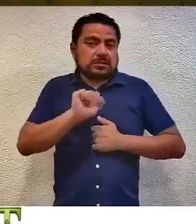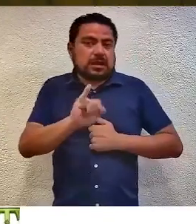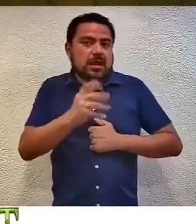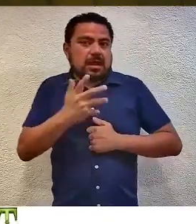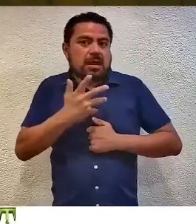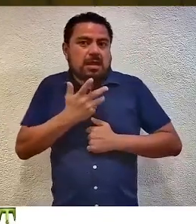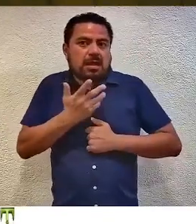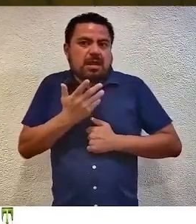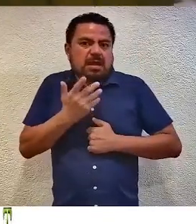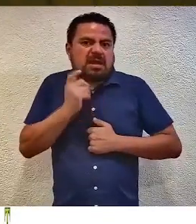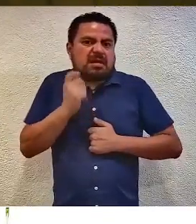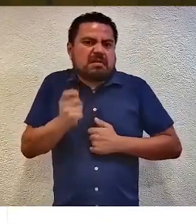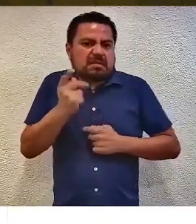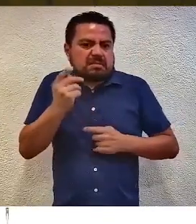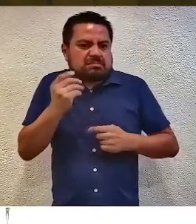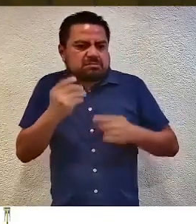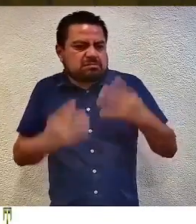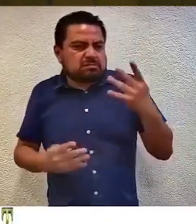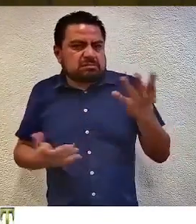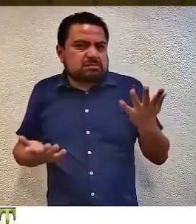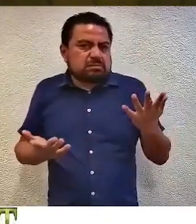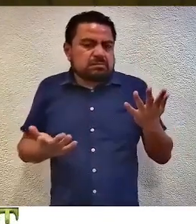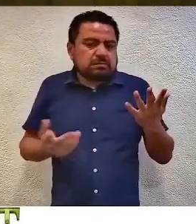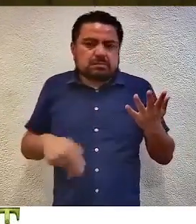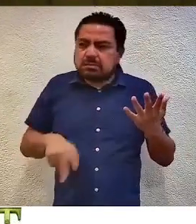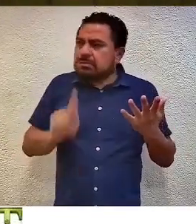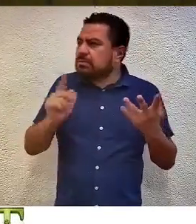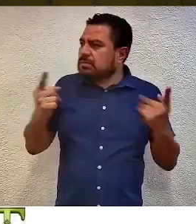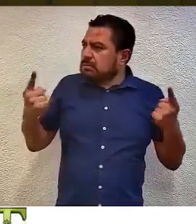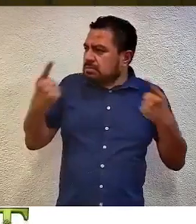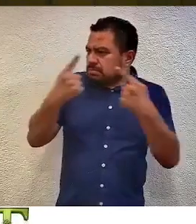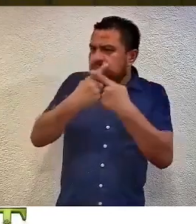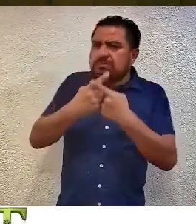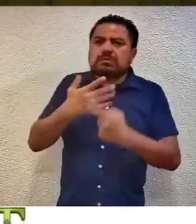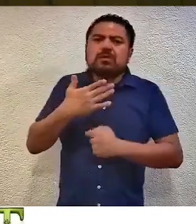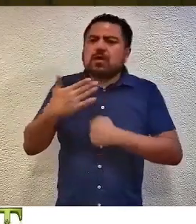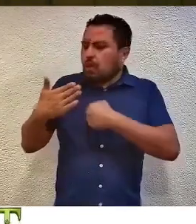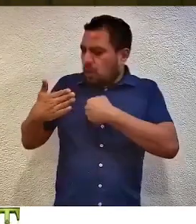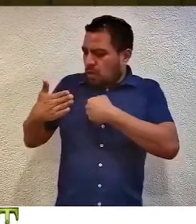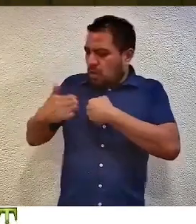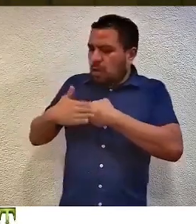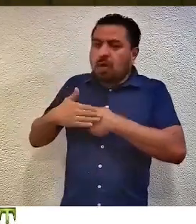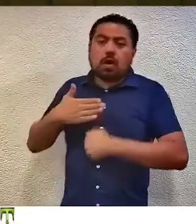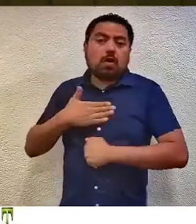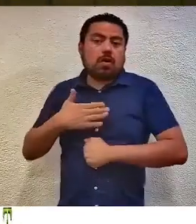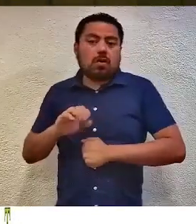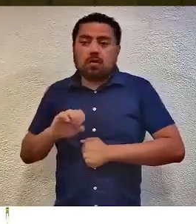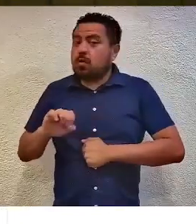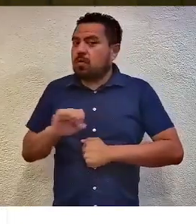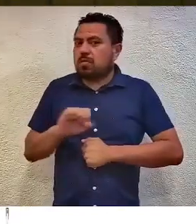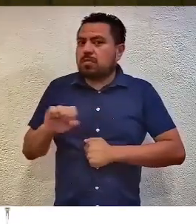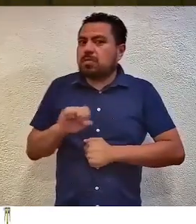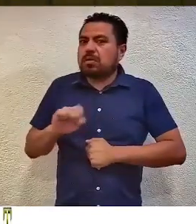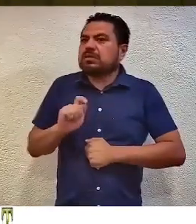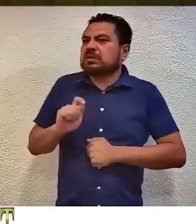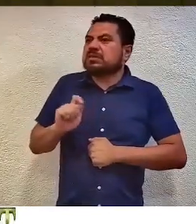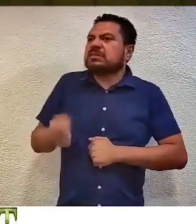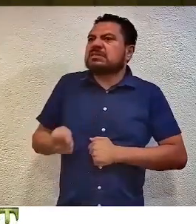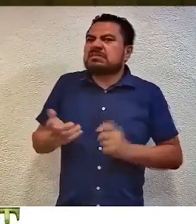estenográfica. Caso contrario, y como no me fue convocado, sería